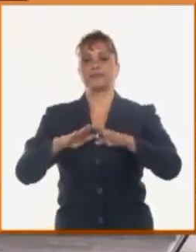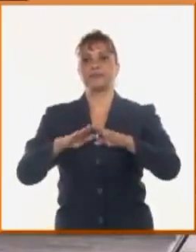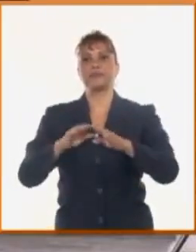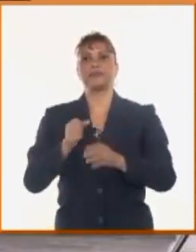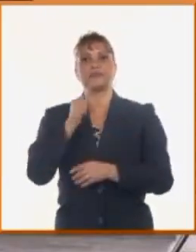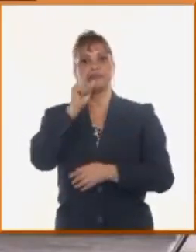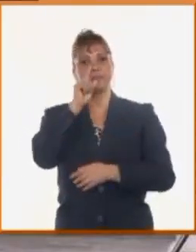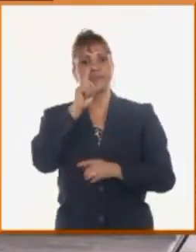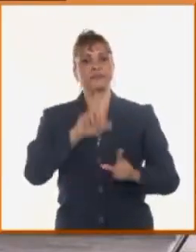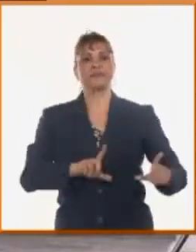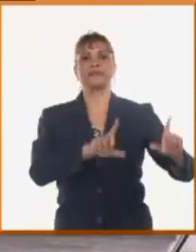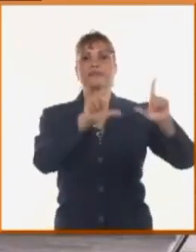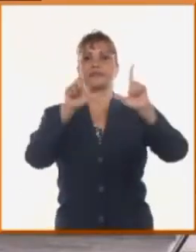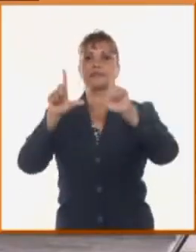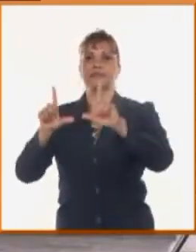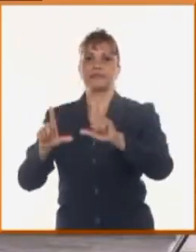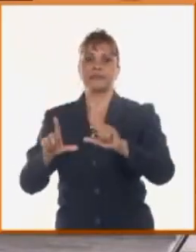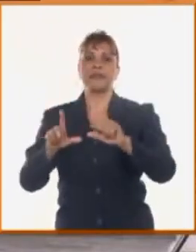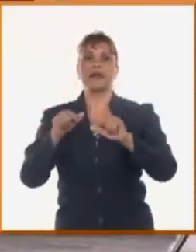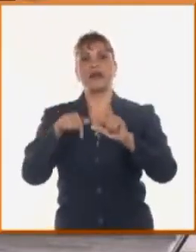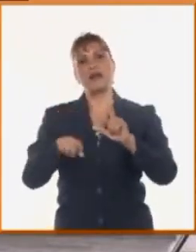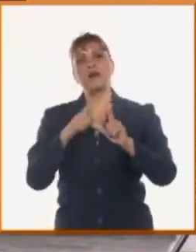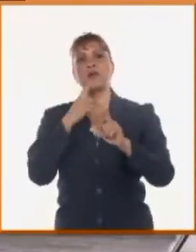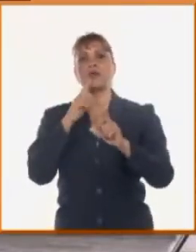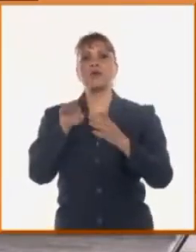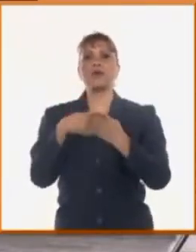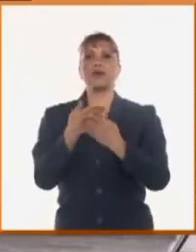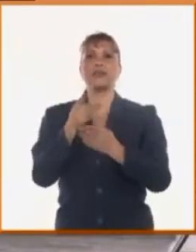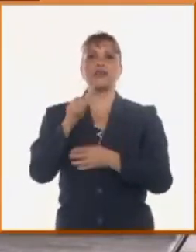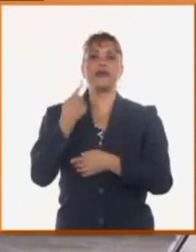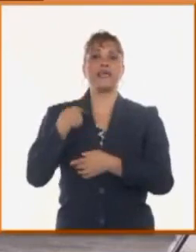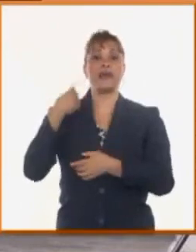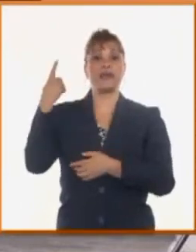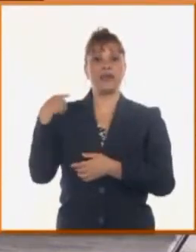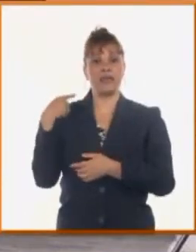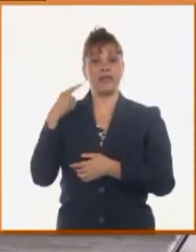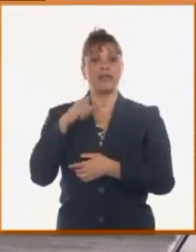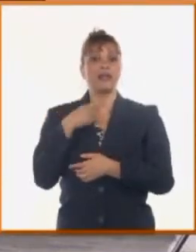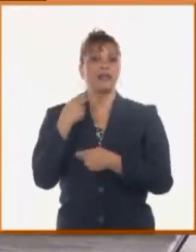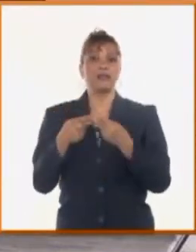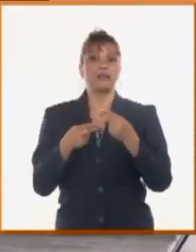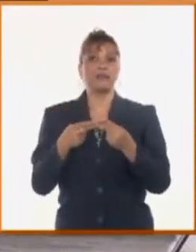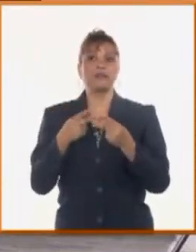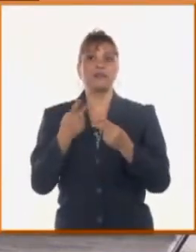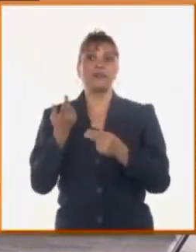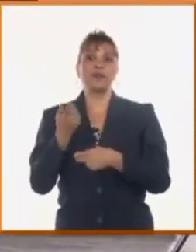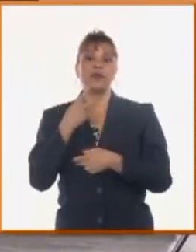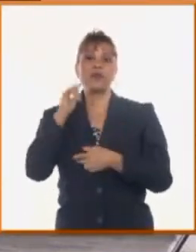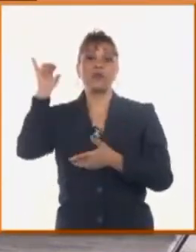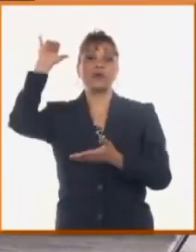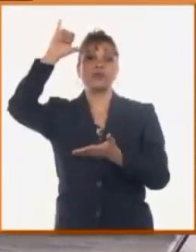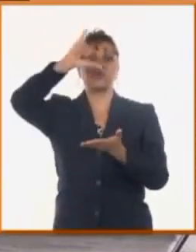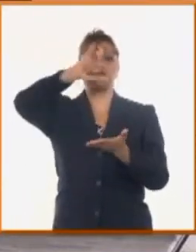las imágenes del día. Hoy, en la jornada de ayer, se fue derribado un avión